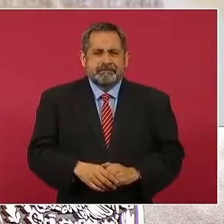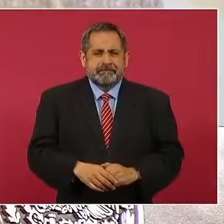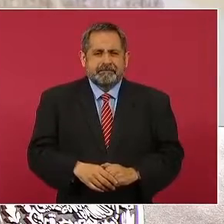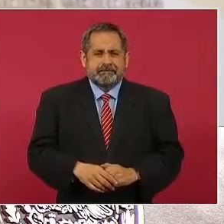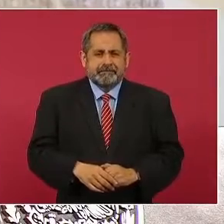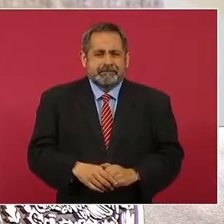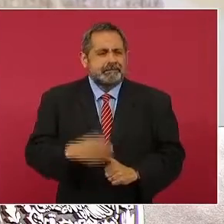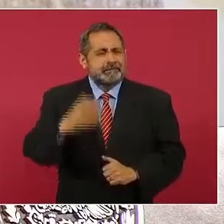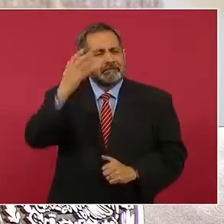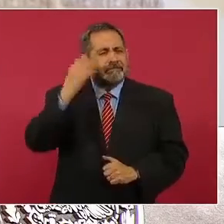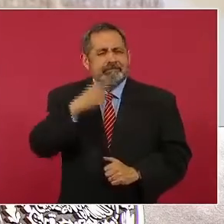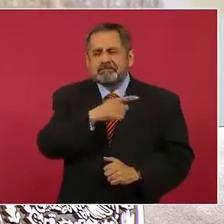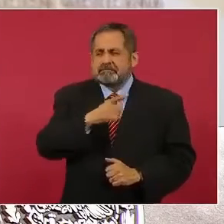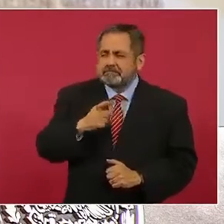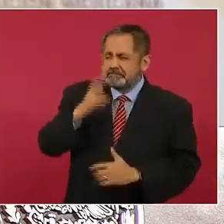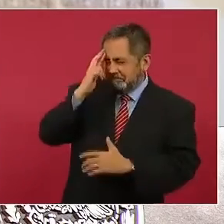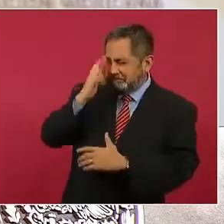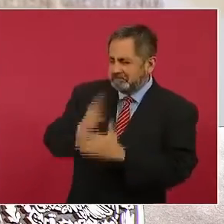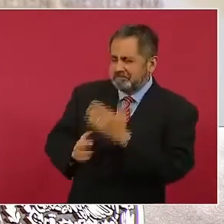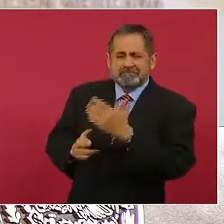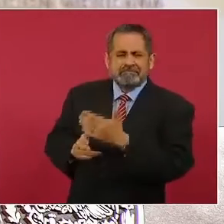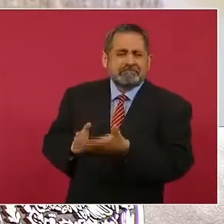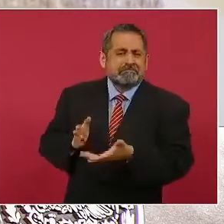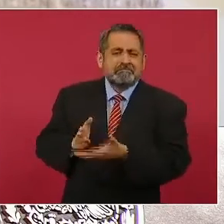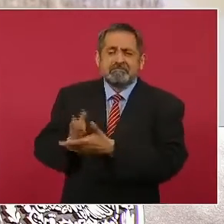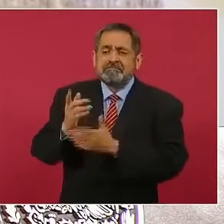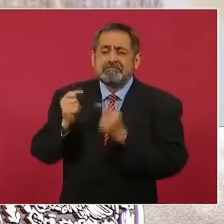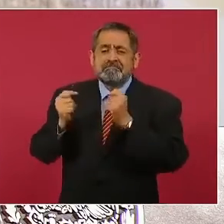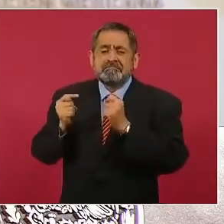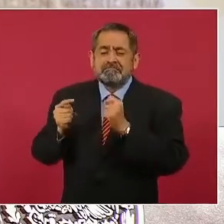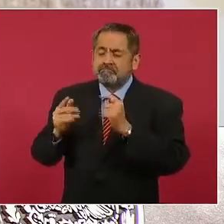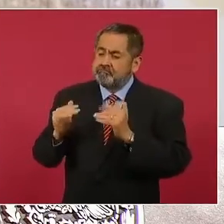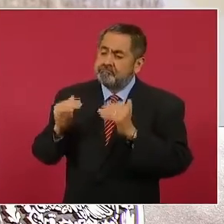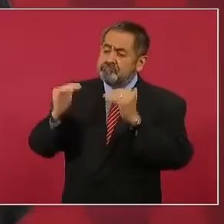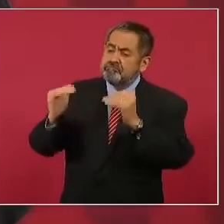que no se respetaba nuestra soberanía,